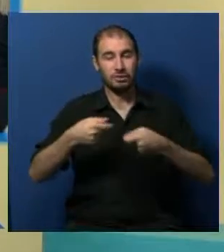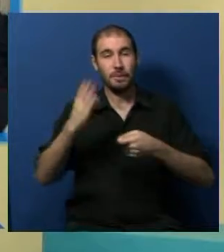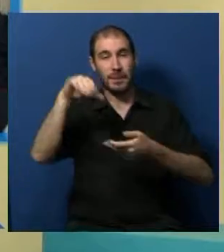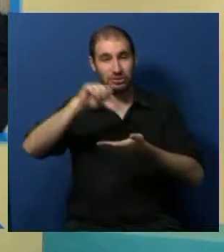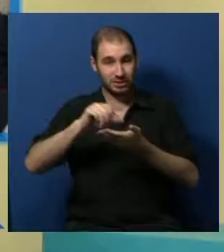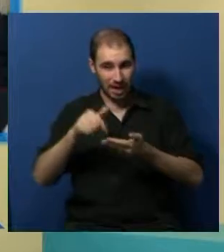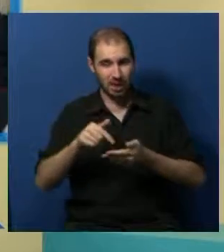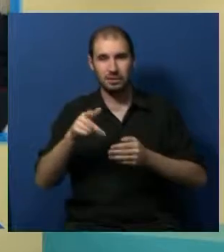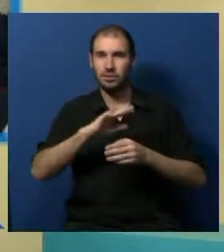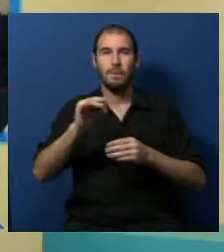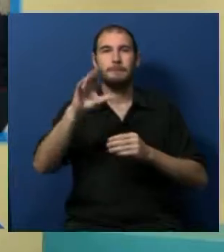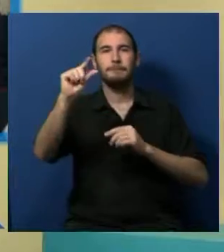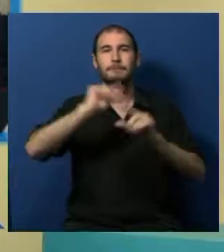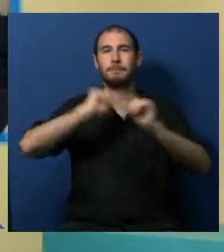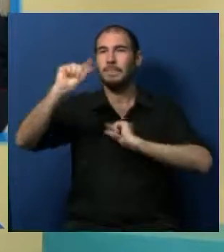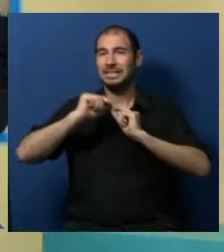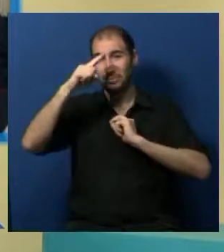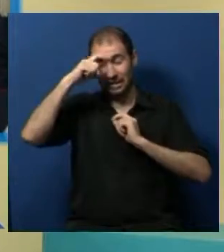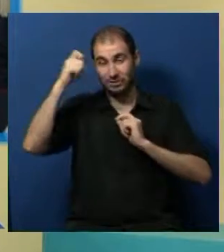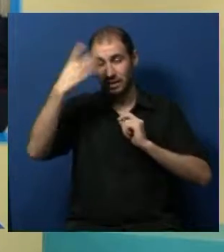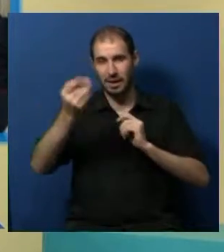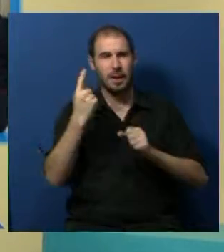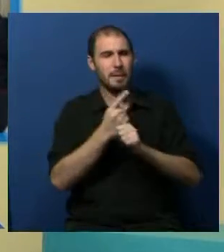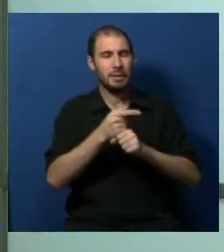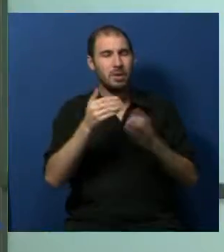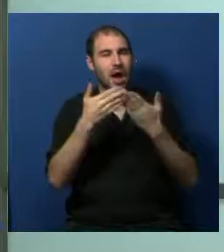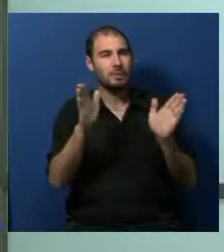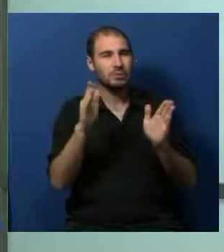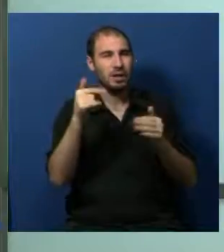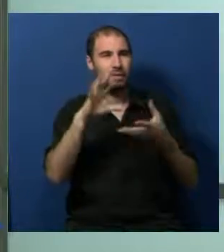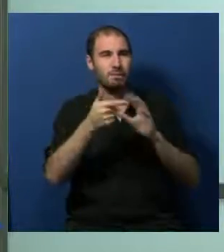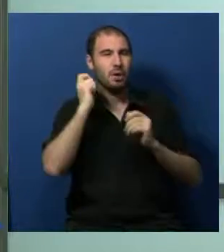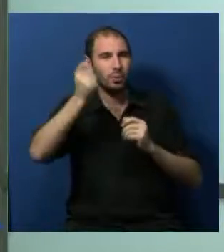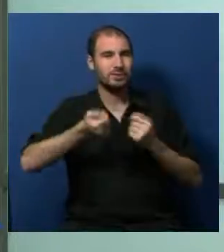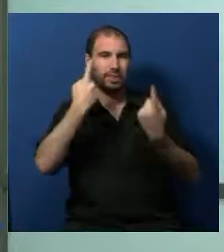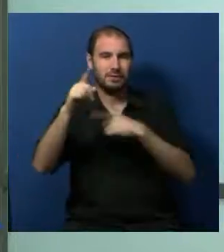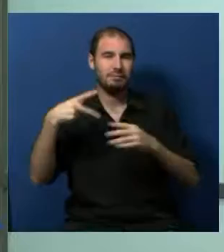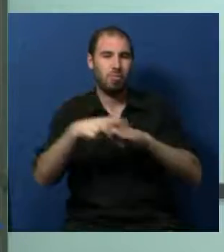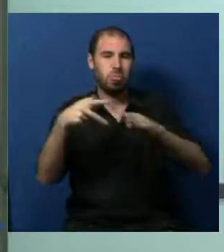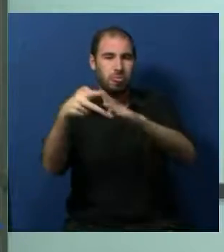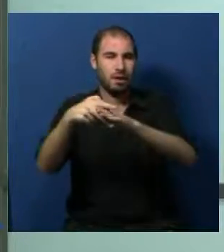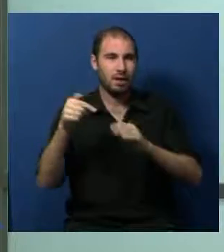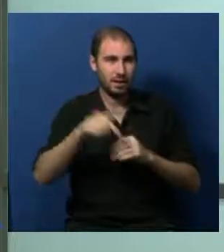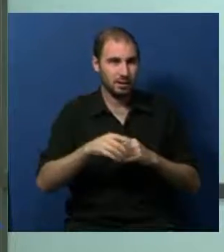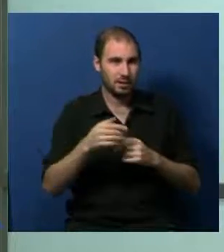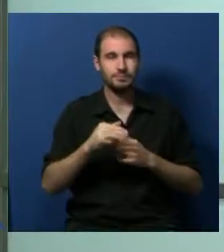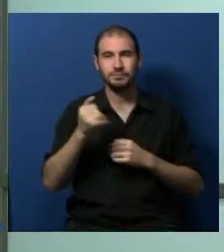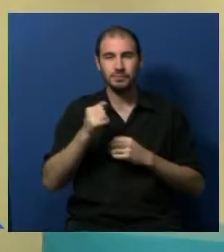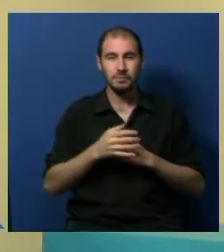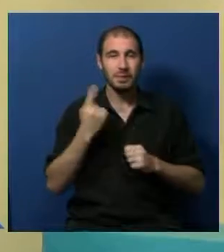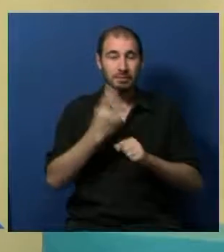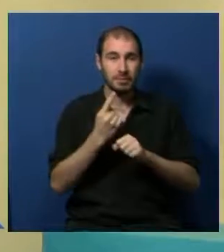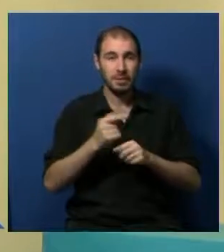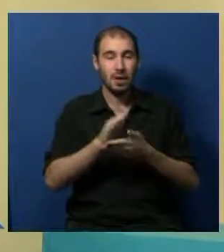Banco Central, es salir a buscar dinero al exterior. Y primero generar la apertura por diferentes juicios o trabas que teníamos en las gestiones anteriores. Primero